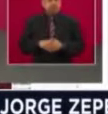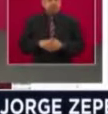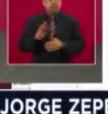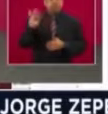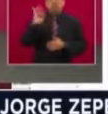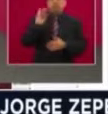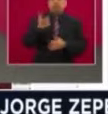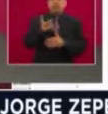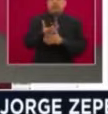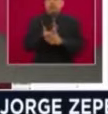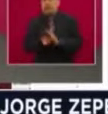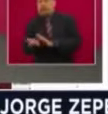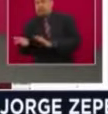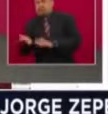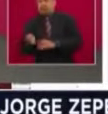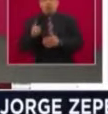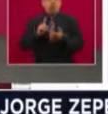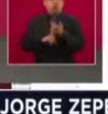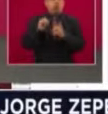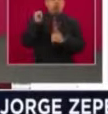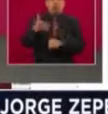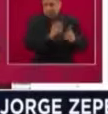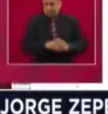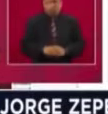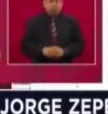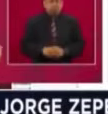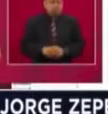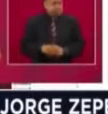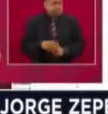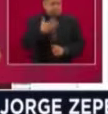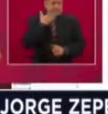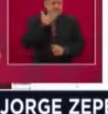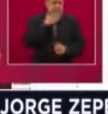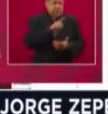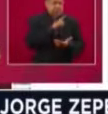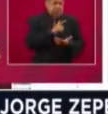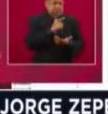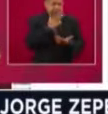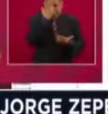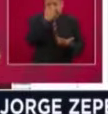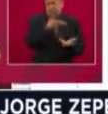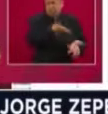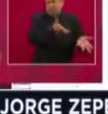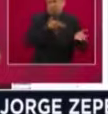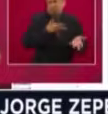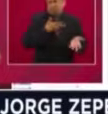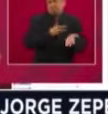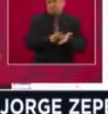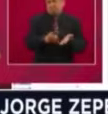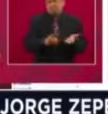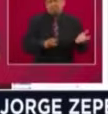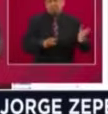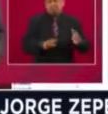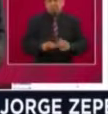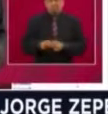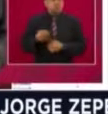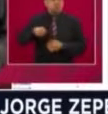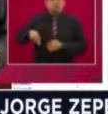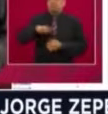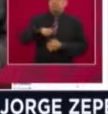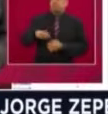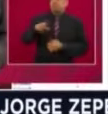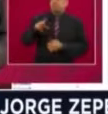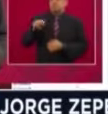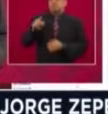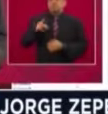puede representar. No, y además estos señalamientos personalizados pues desencadenan también problemas para